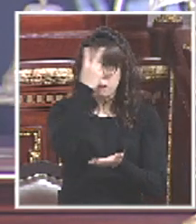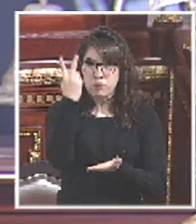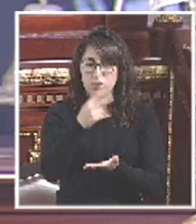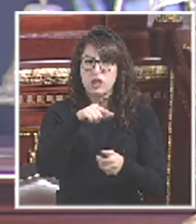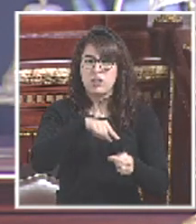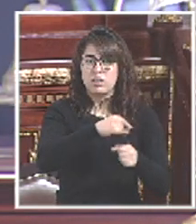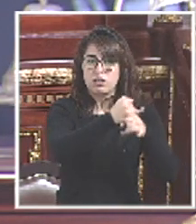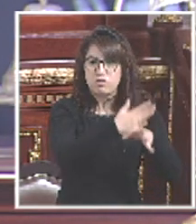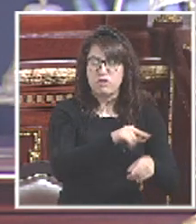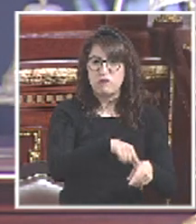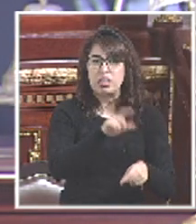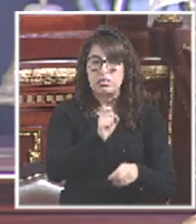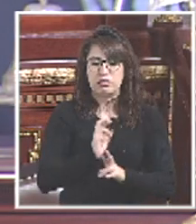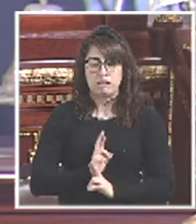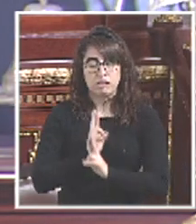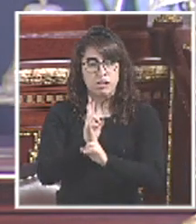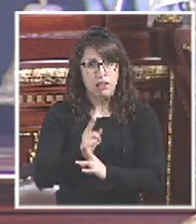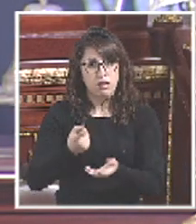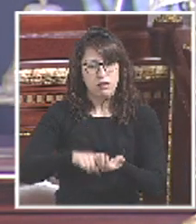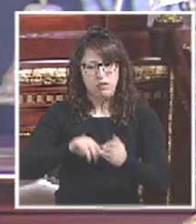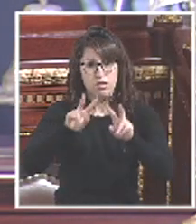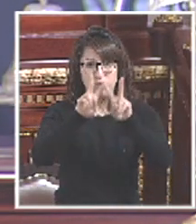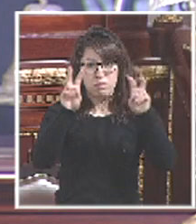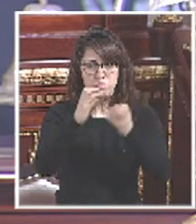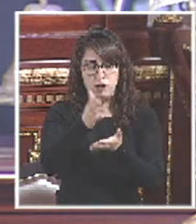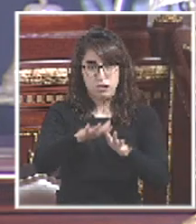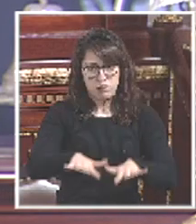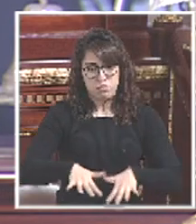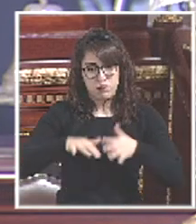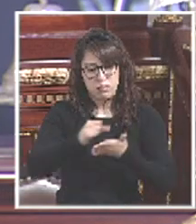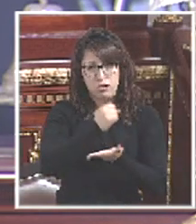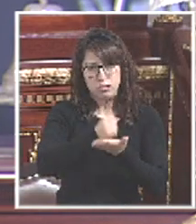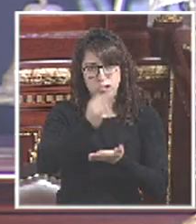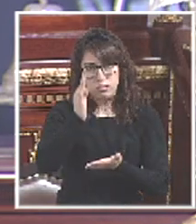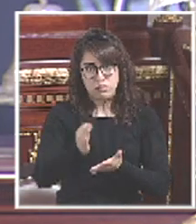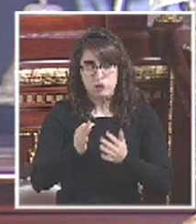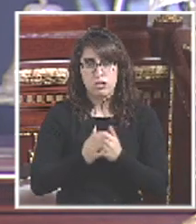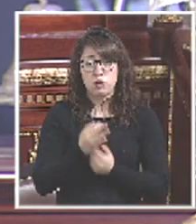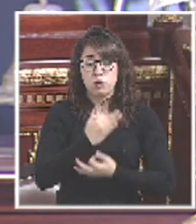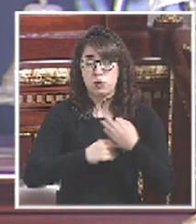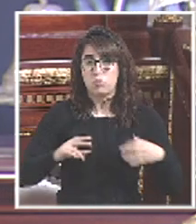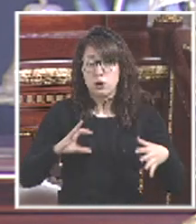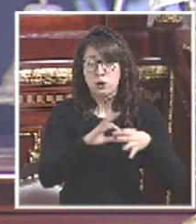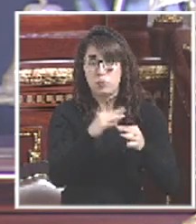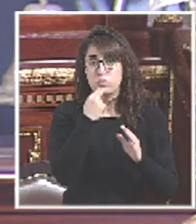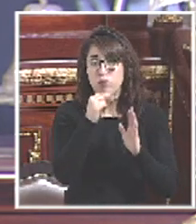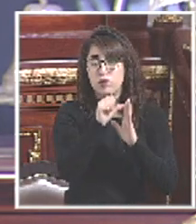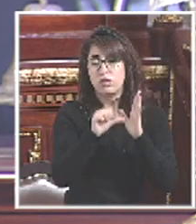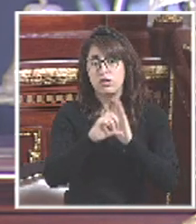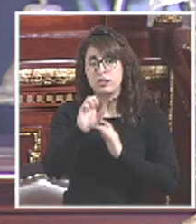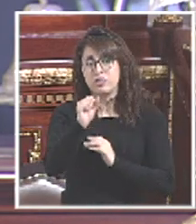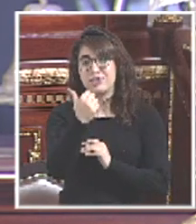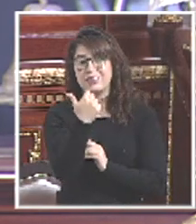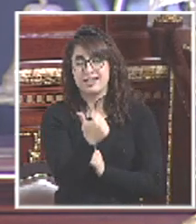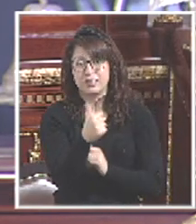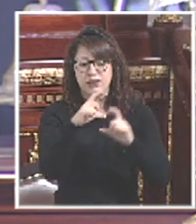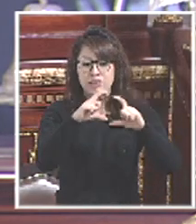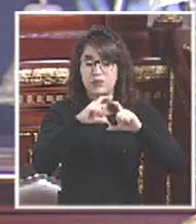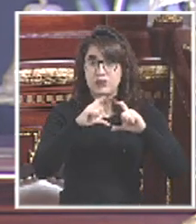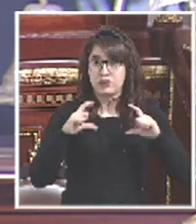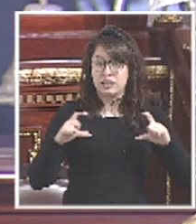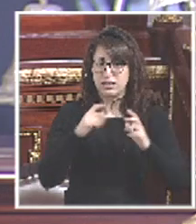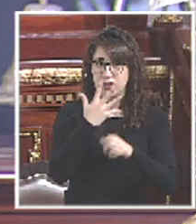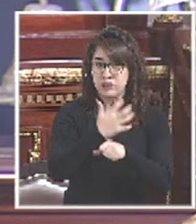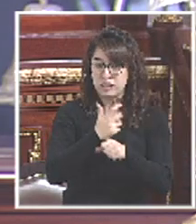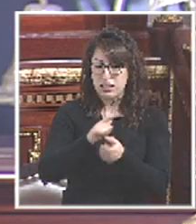da respuesta a un asunto aprobado por el Pleno. Con fundamento en lo dispuesto por el artículo 66, fracción 5 de la Ley